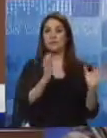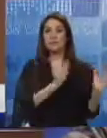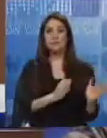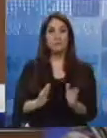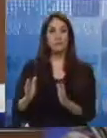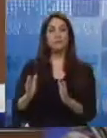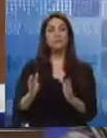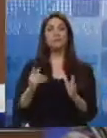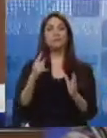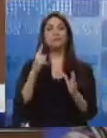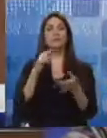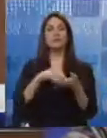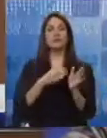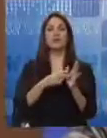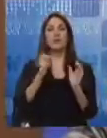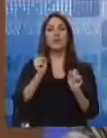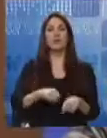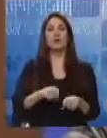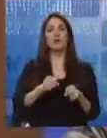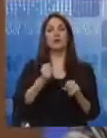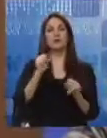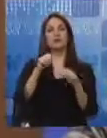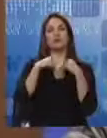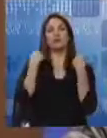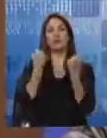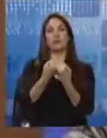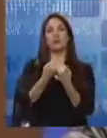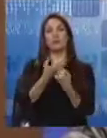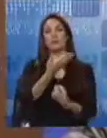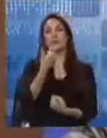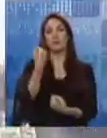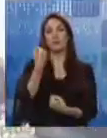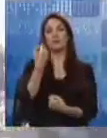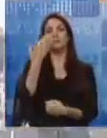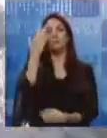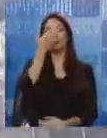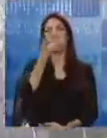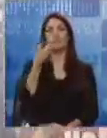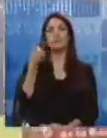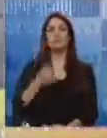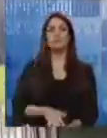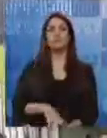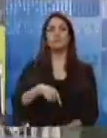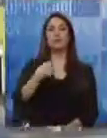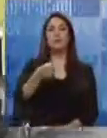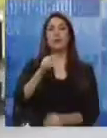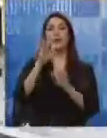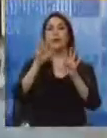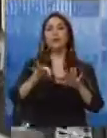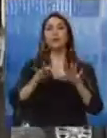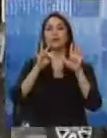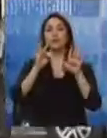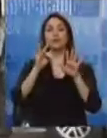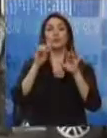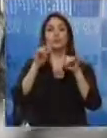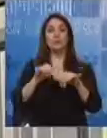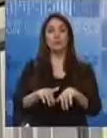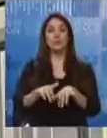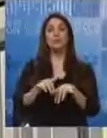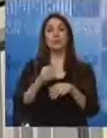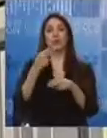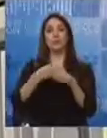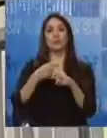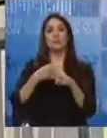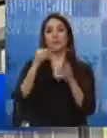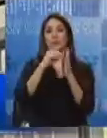realmente el que lleva a una sociedad hacia unos días mejores. Hasta el 18 de septiembre el movimiento Alianza País recibirá nombres